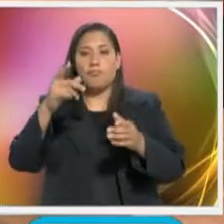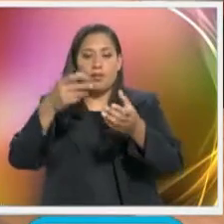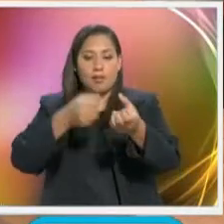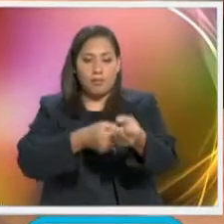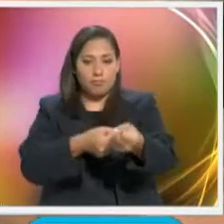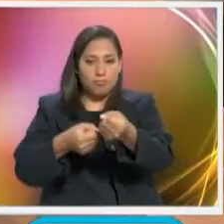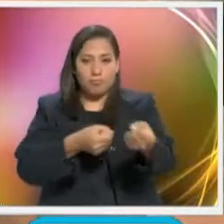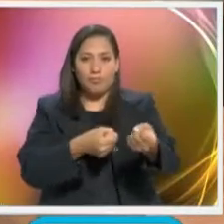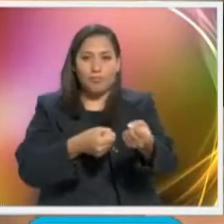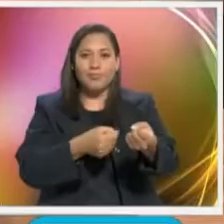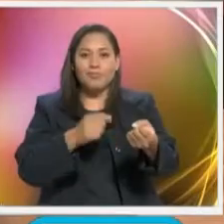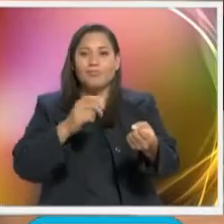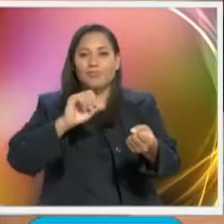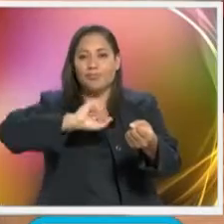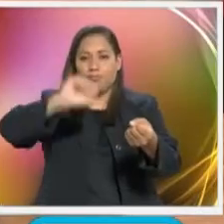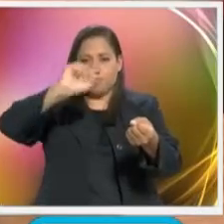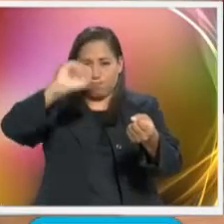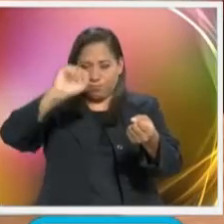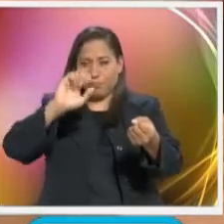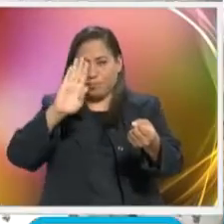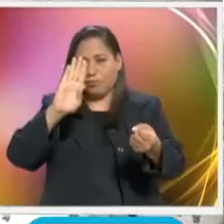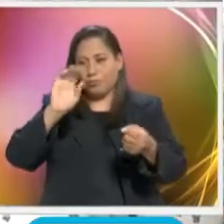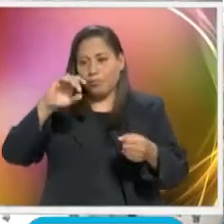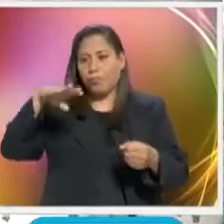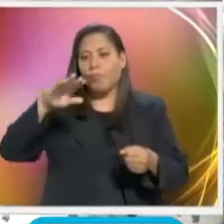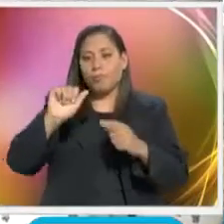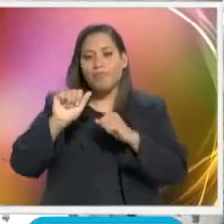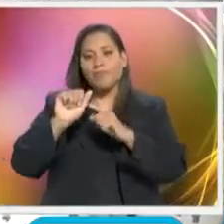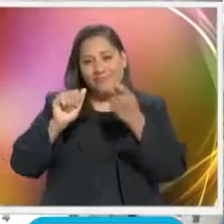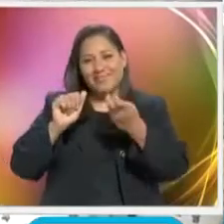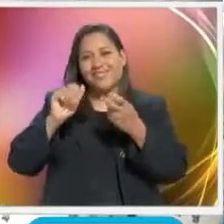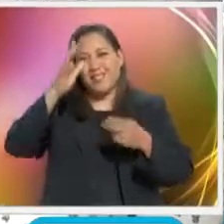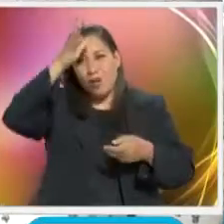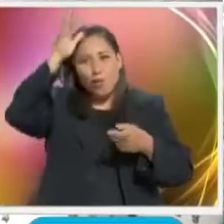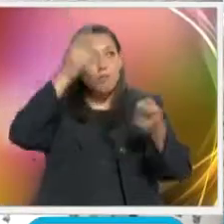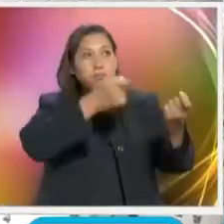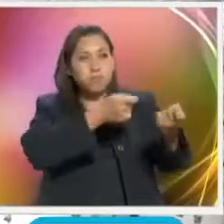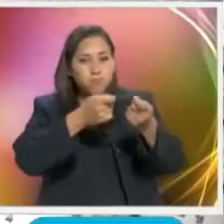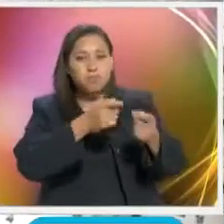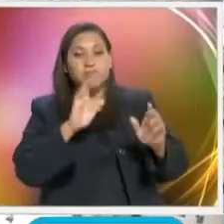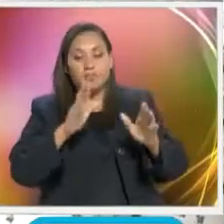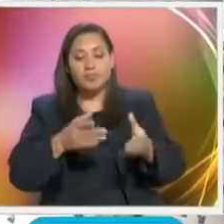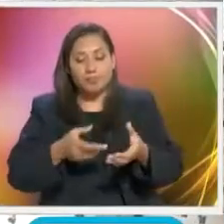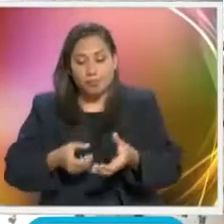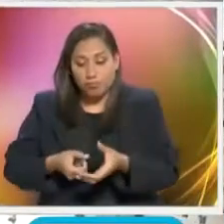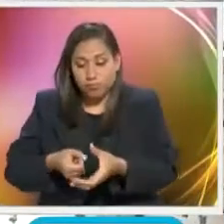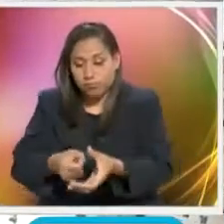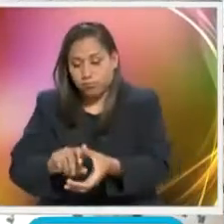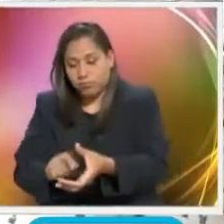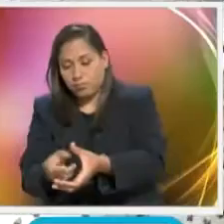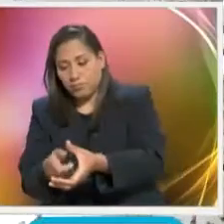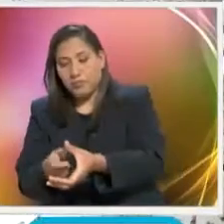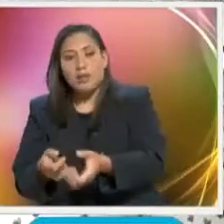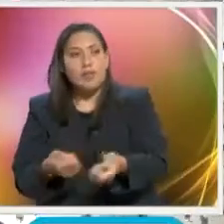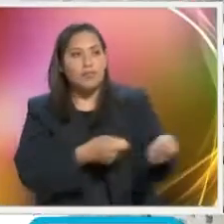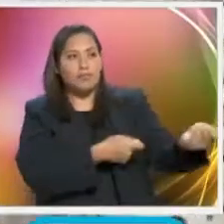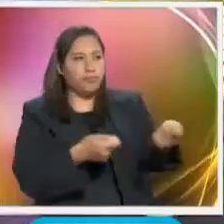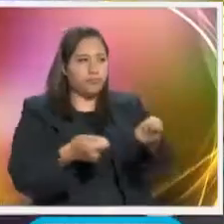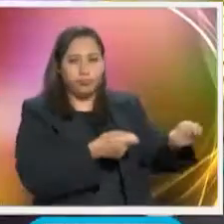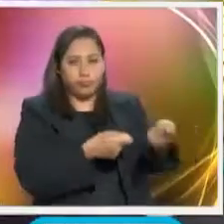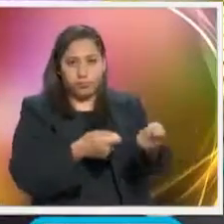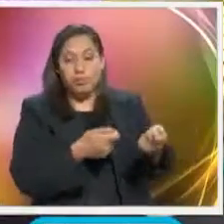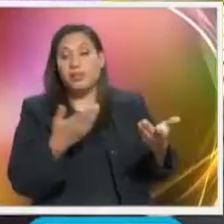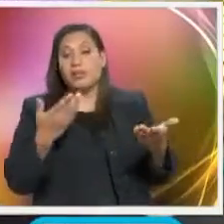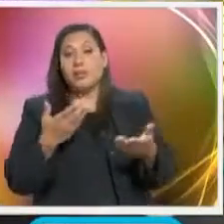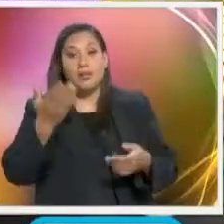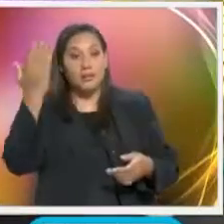llaman bomberos, ahora ya ya tienen pues ya metes a la toma y ya le abres la llave, pero en ese entonces pues